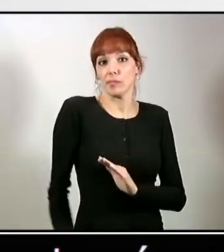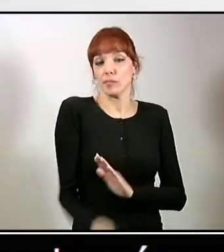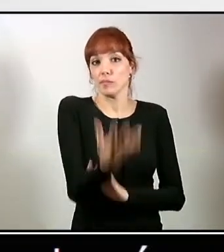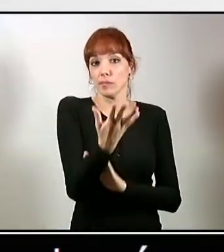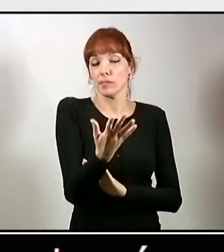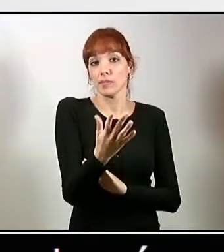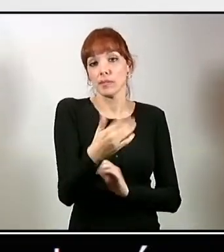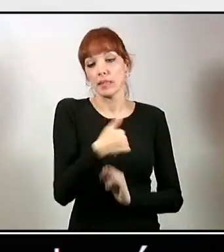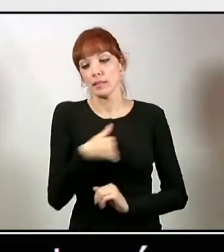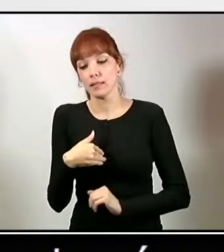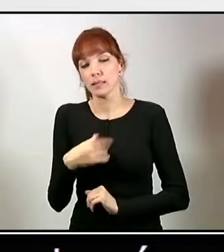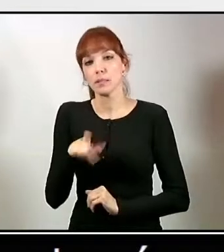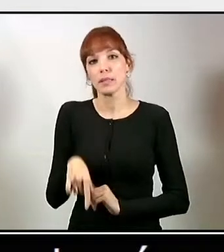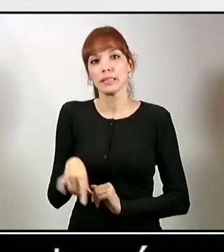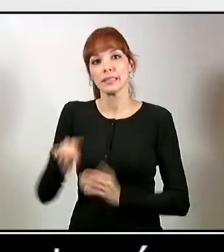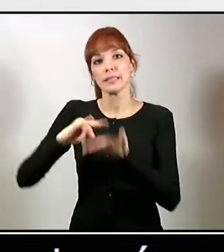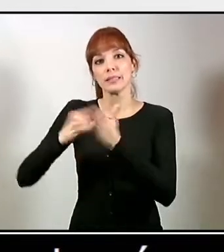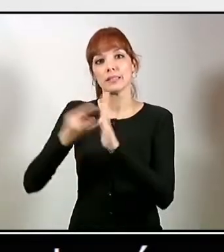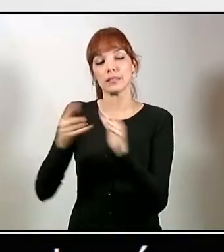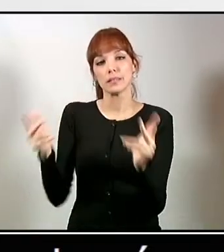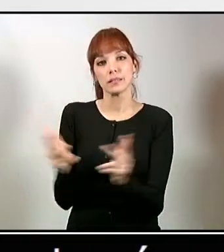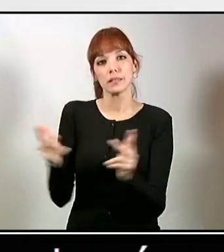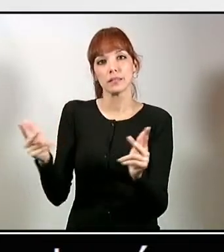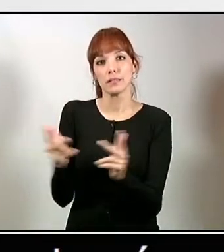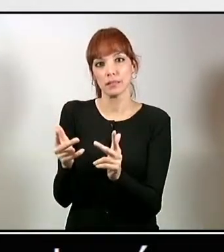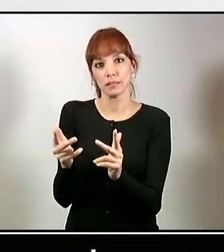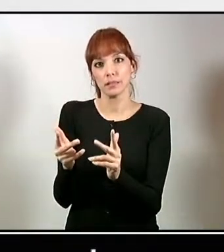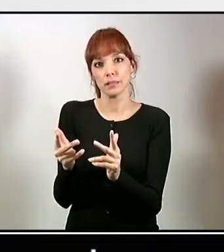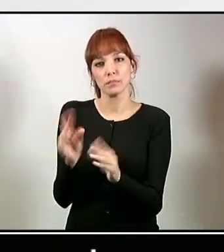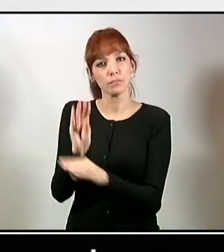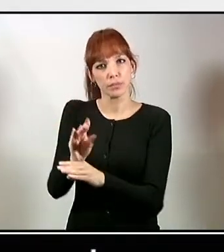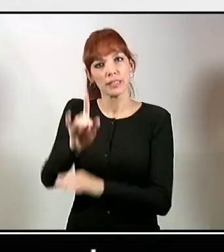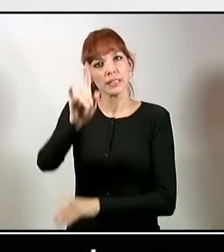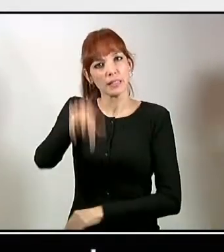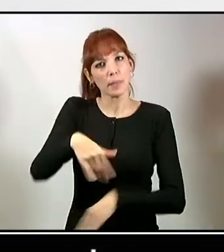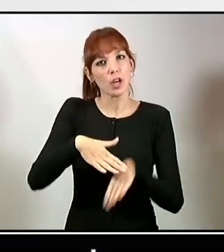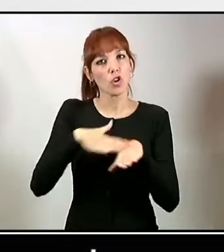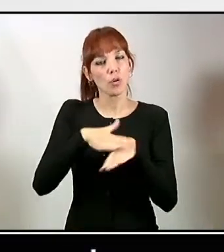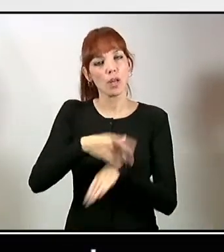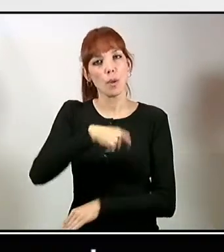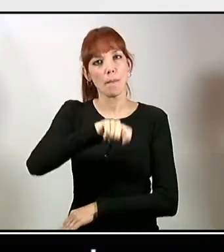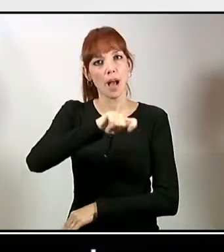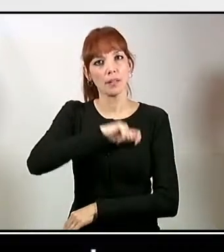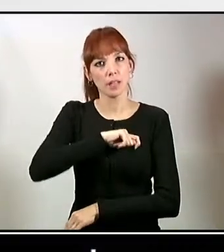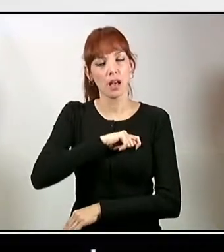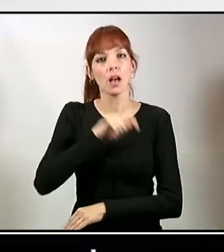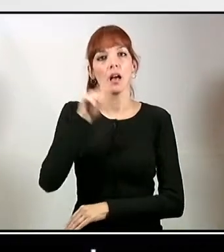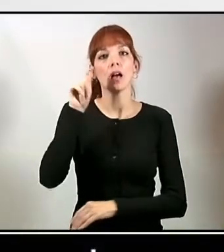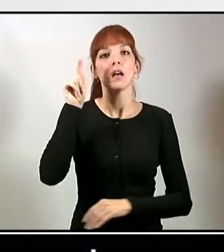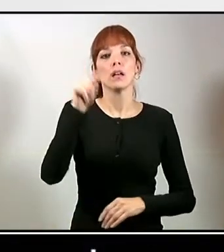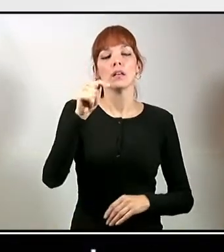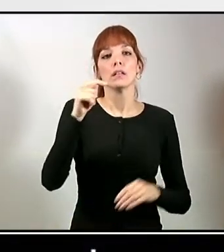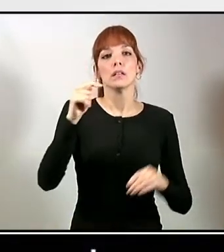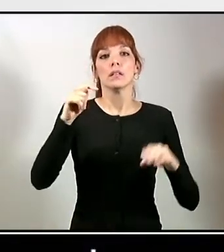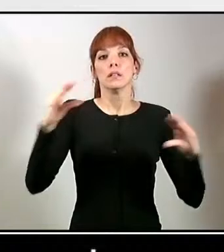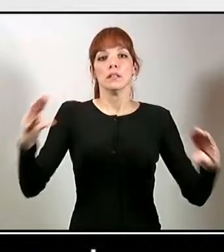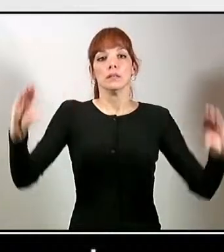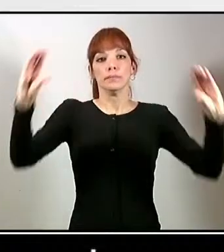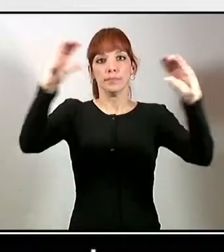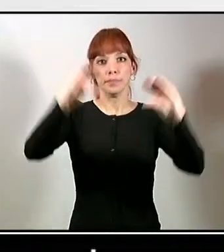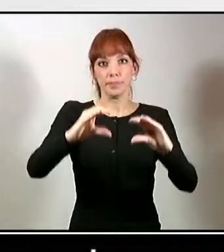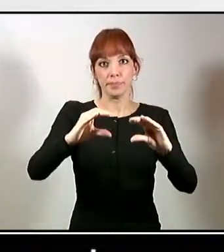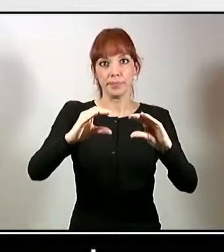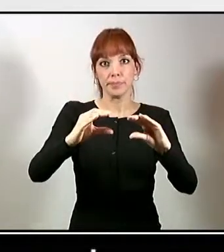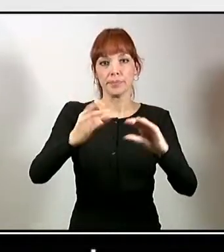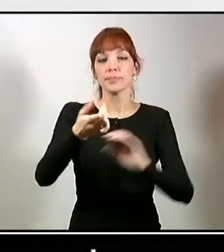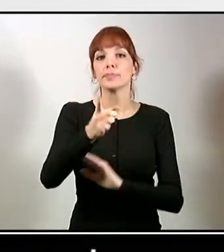de emergencias, que también se le va a dar una subvención por parte del Gobierno de España, de la Comunidad Valenciana y de la